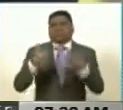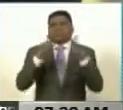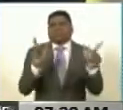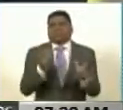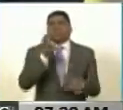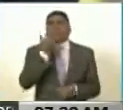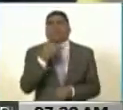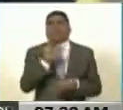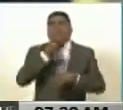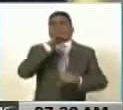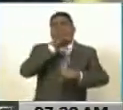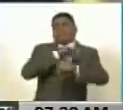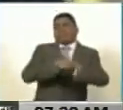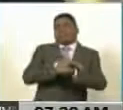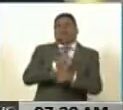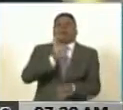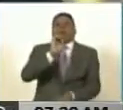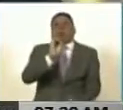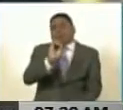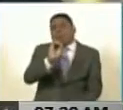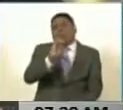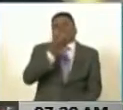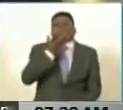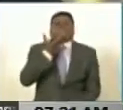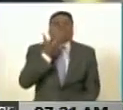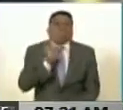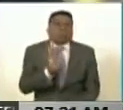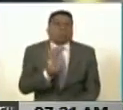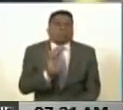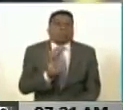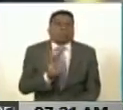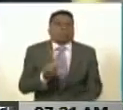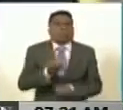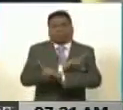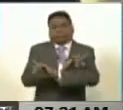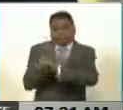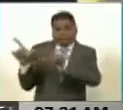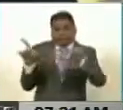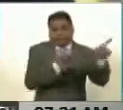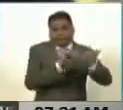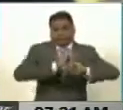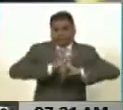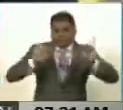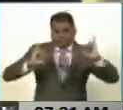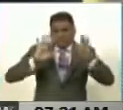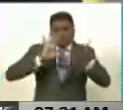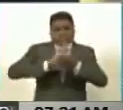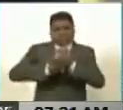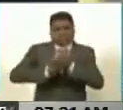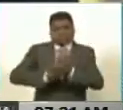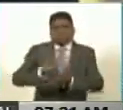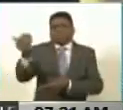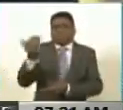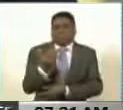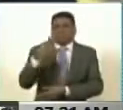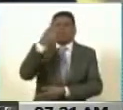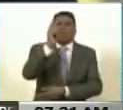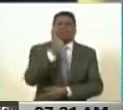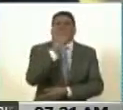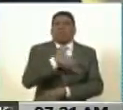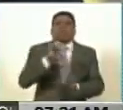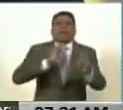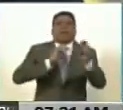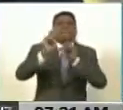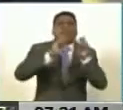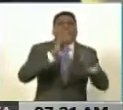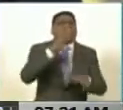detenida, que pudiendo incluso haber sido ya cumplido su pena por no llegar a las audiencias, por haber